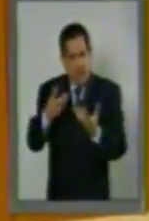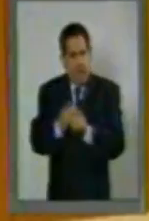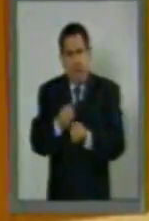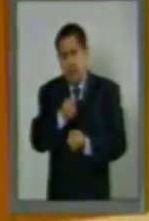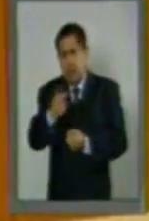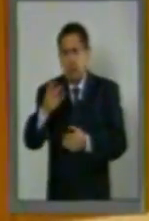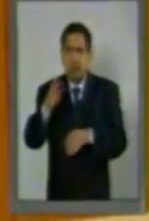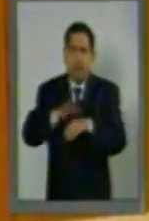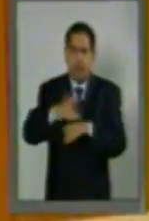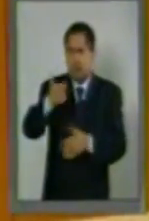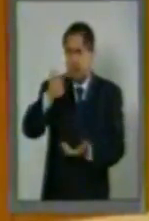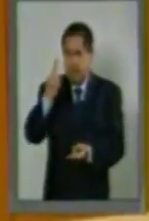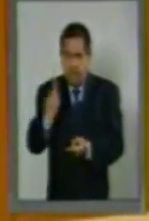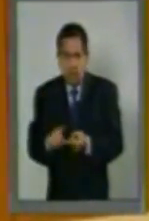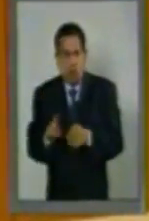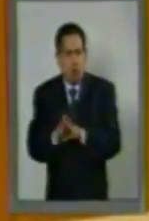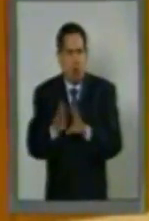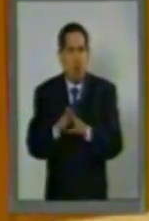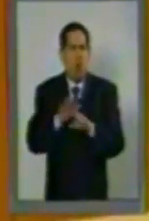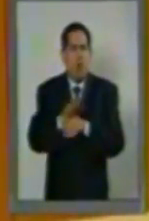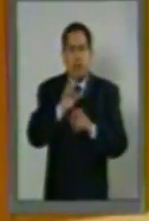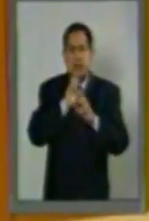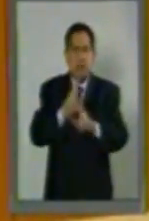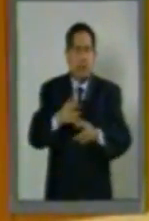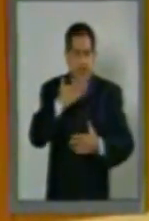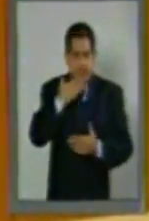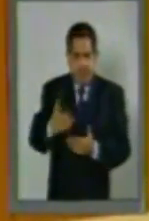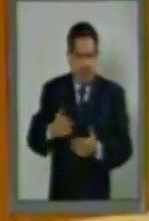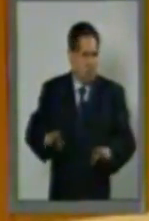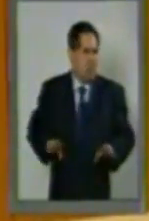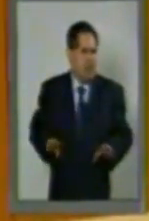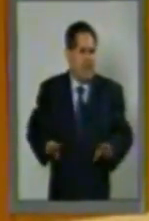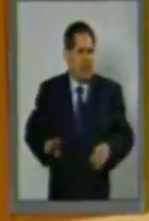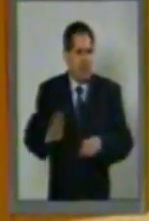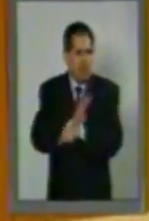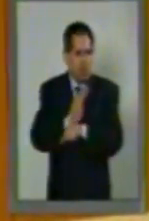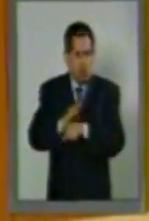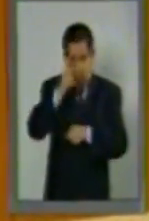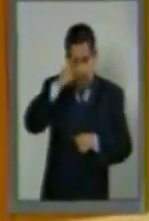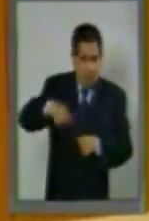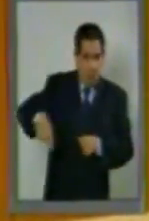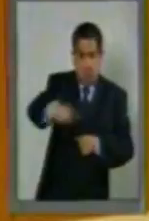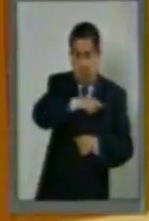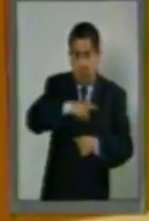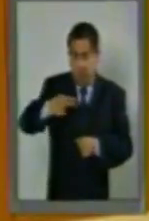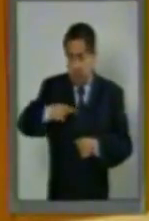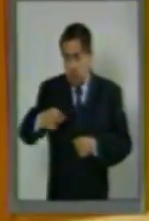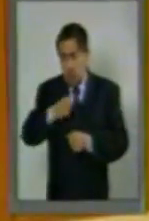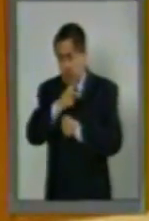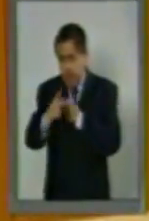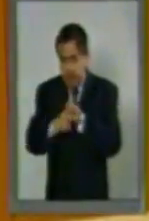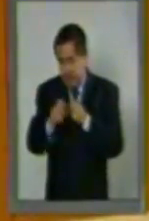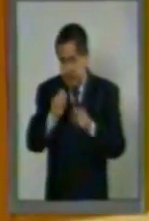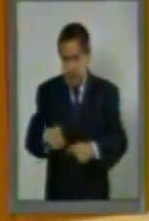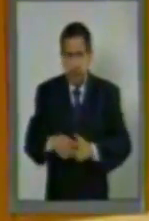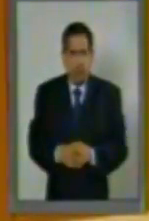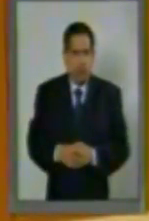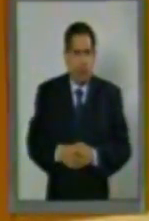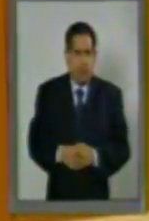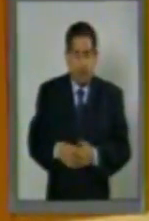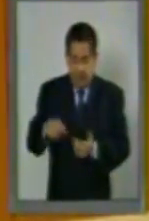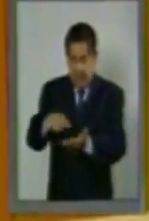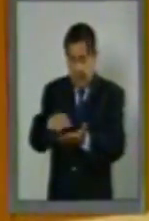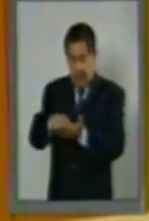menores precios, lo que da como resultado grandes beneficios para los consumidores y para nuestro país. Con la aprobación